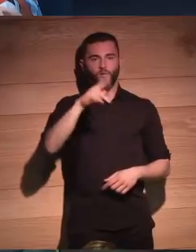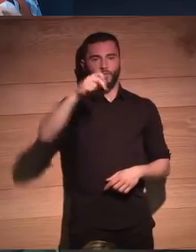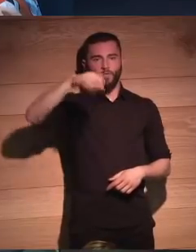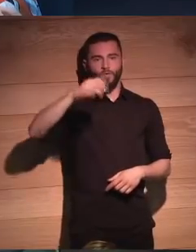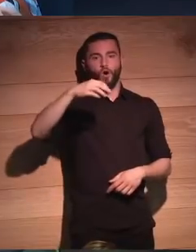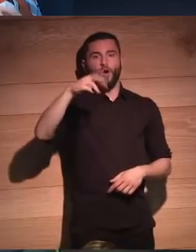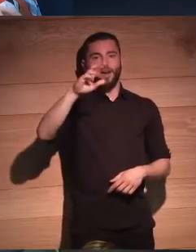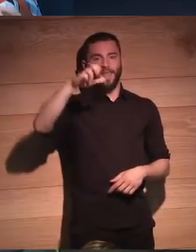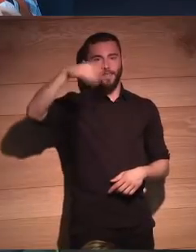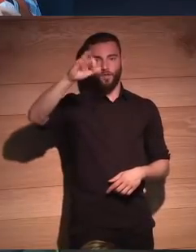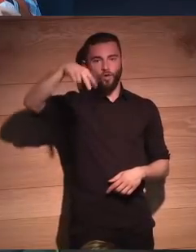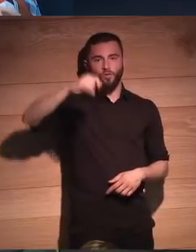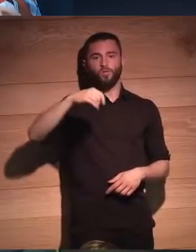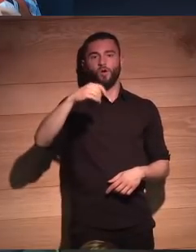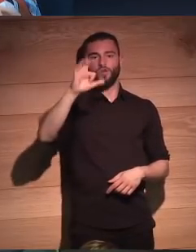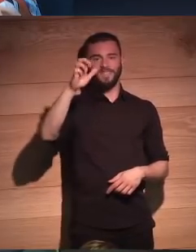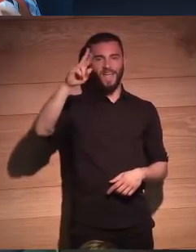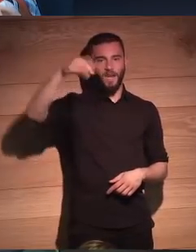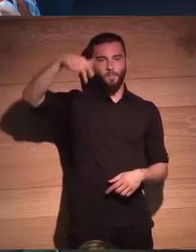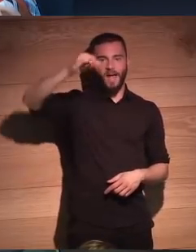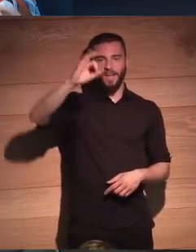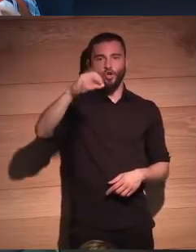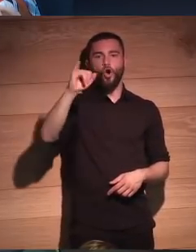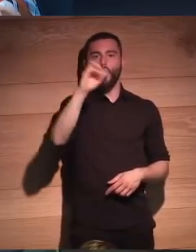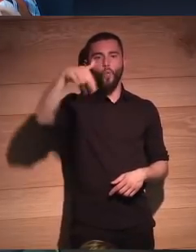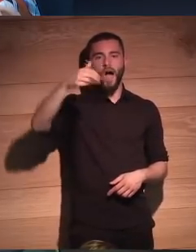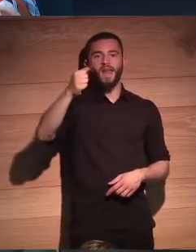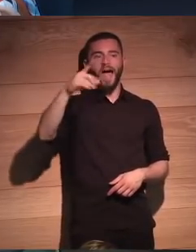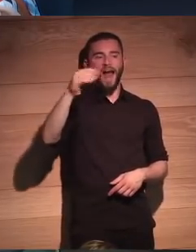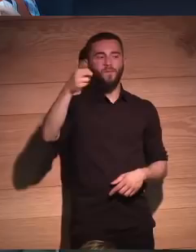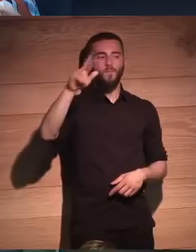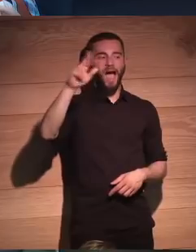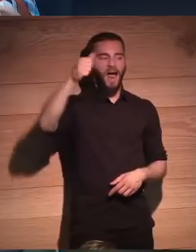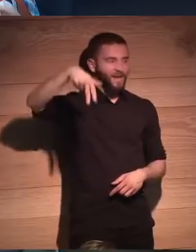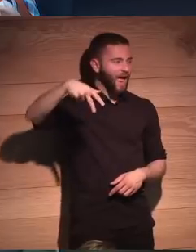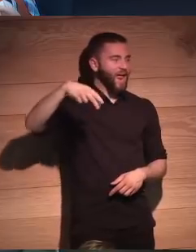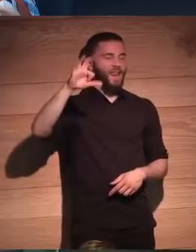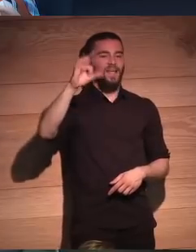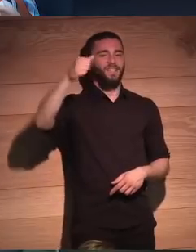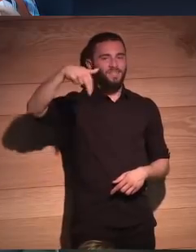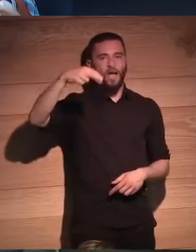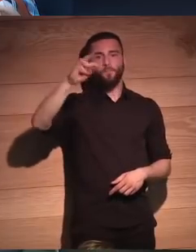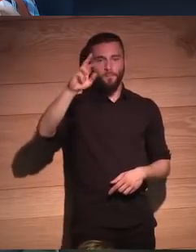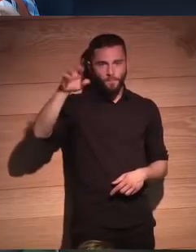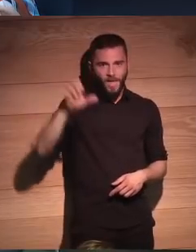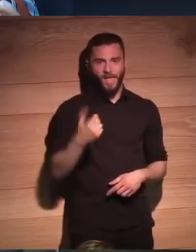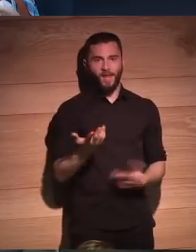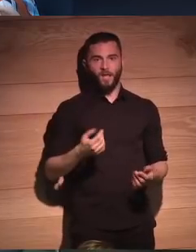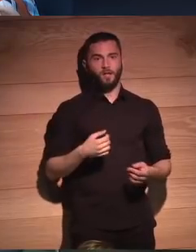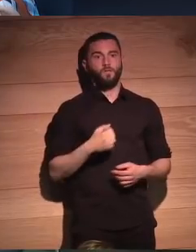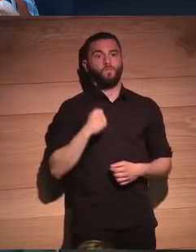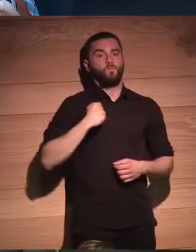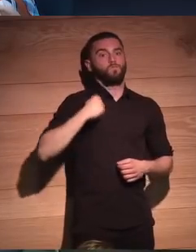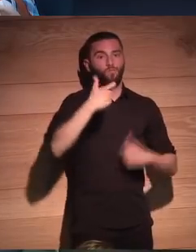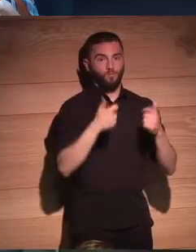Redondo, Sermánico, Juan Albarrán, Sampere, o sea... Que somos una potencia de primer rango en